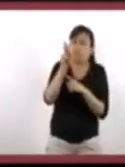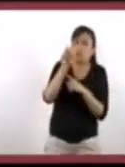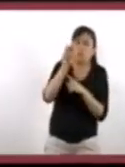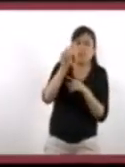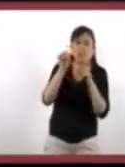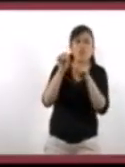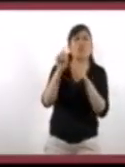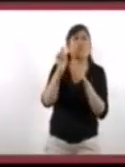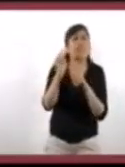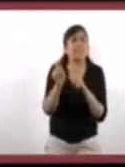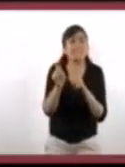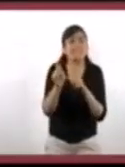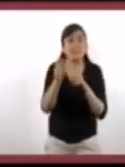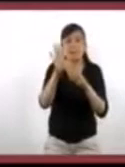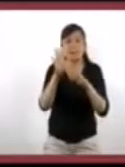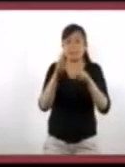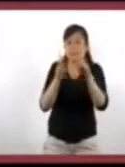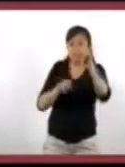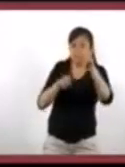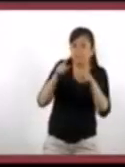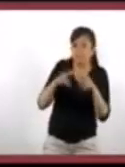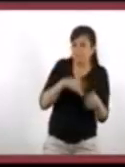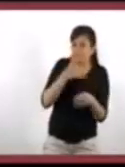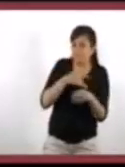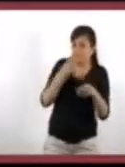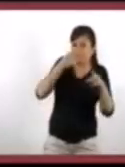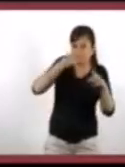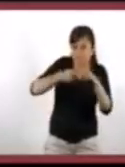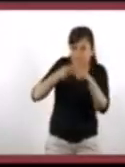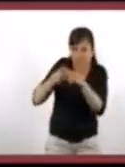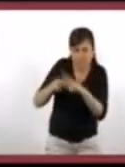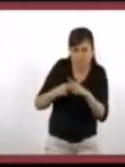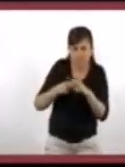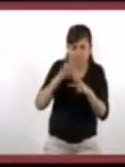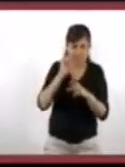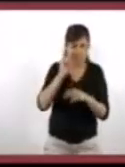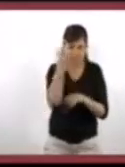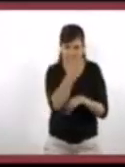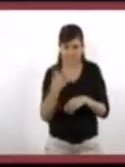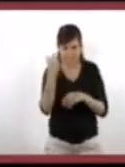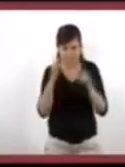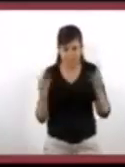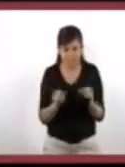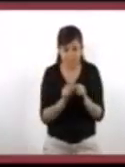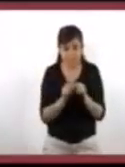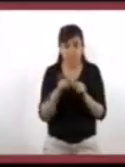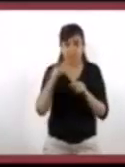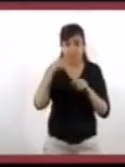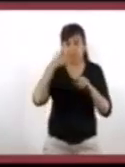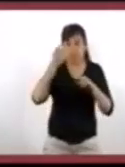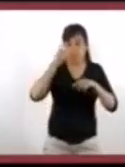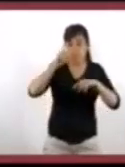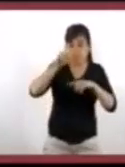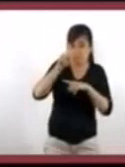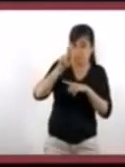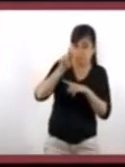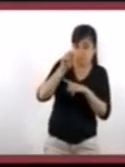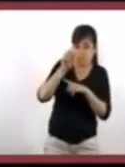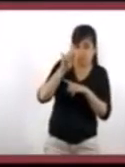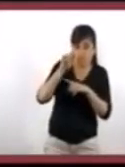promedio, en realidad están hablando de la media aritmética, la cual revisaremos en breve. Pero en estadística,